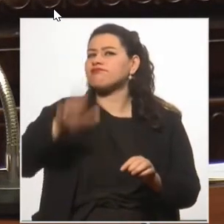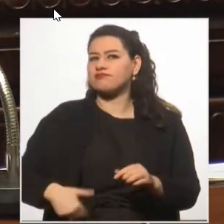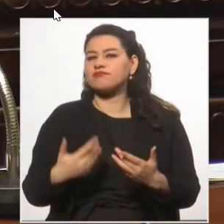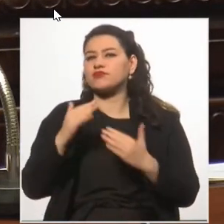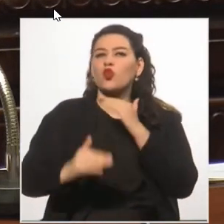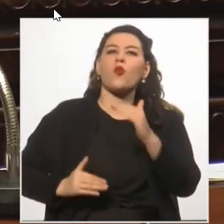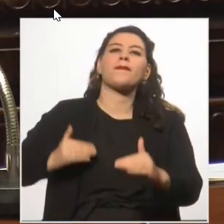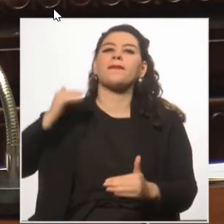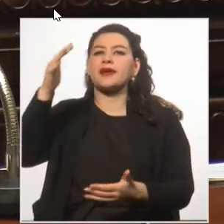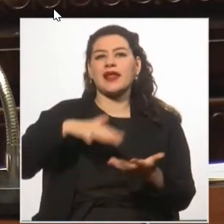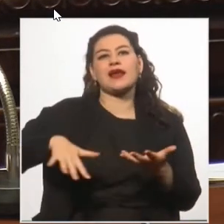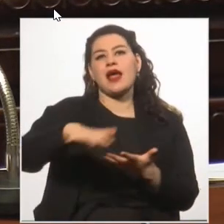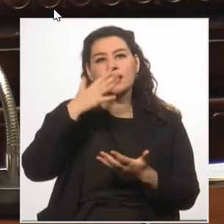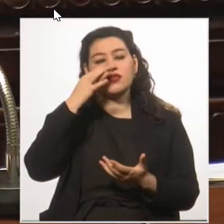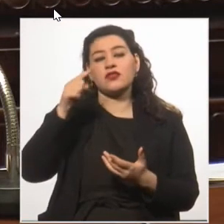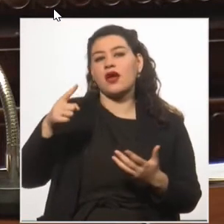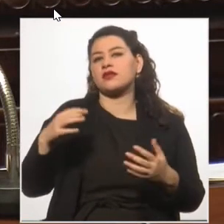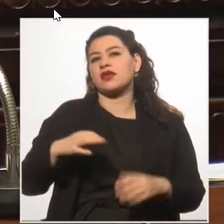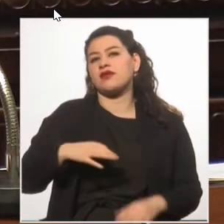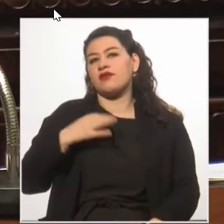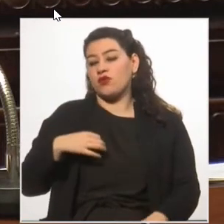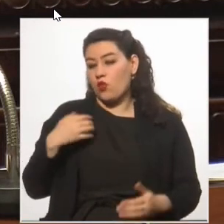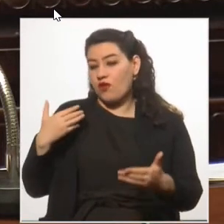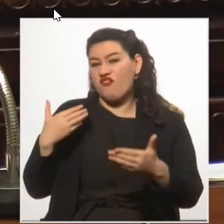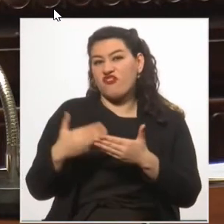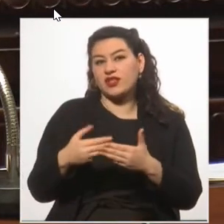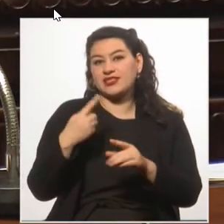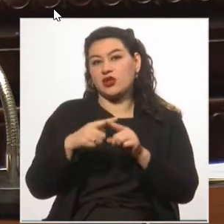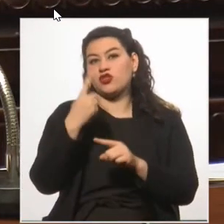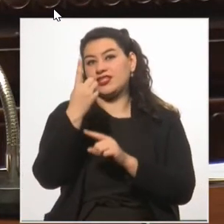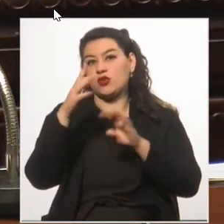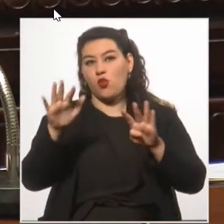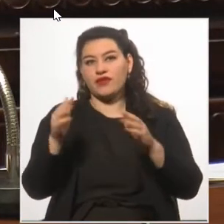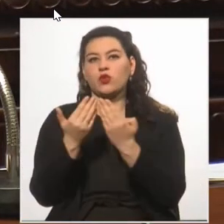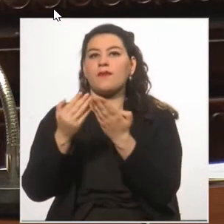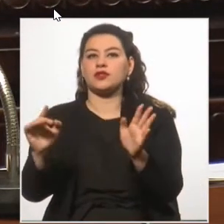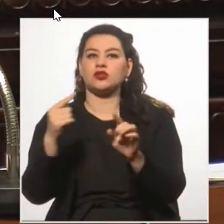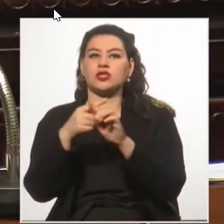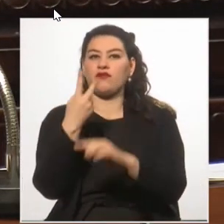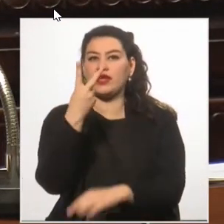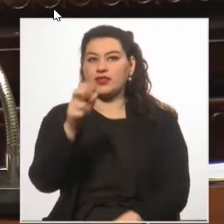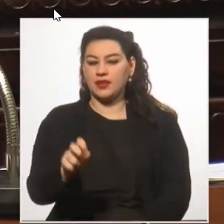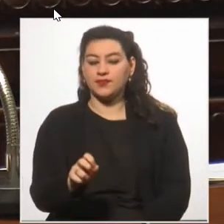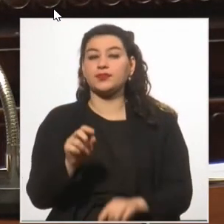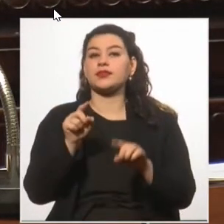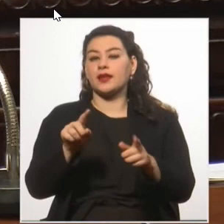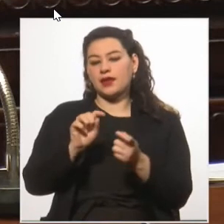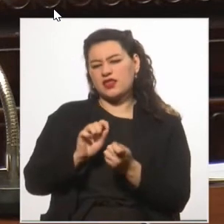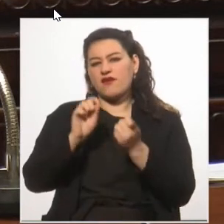la realidad que le tocó vivir en ese fin de siglo XIX y comienzo del siglo XX. Y para